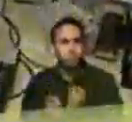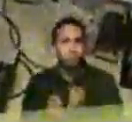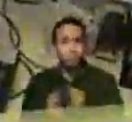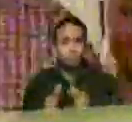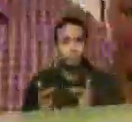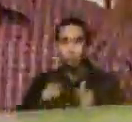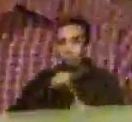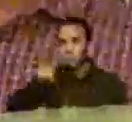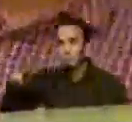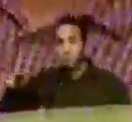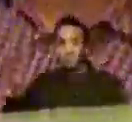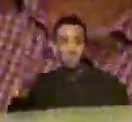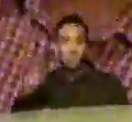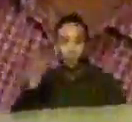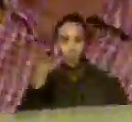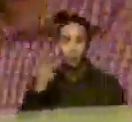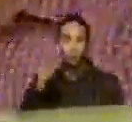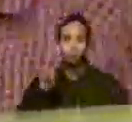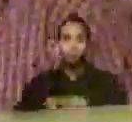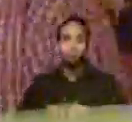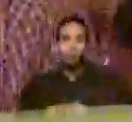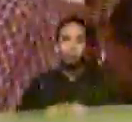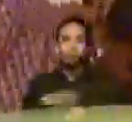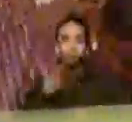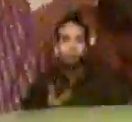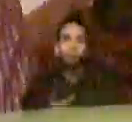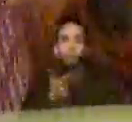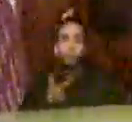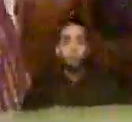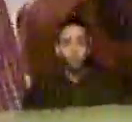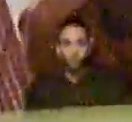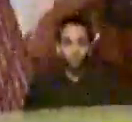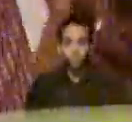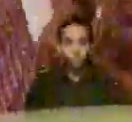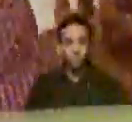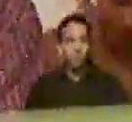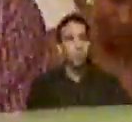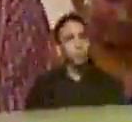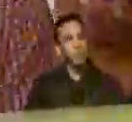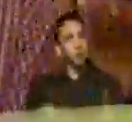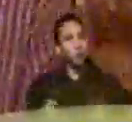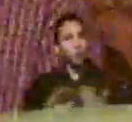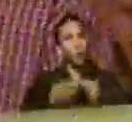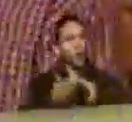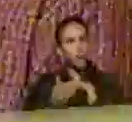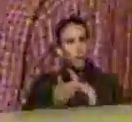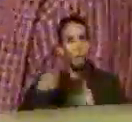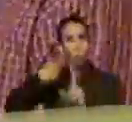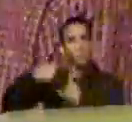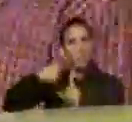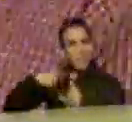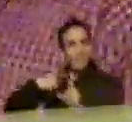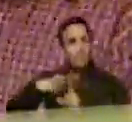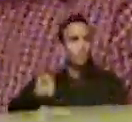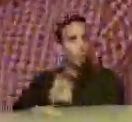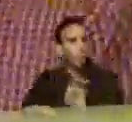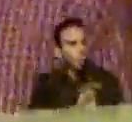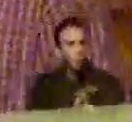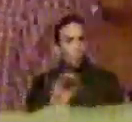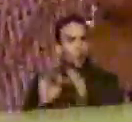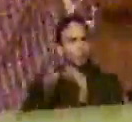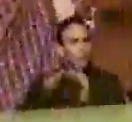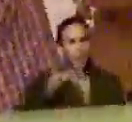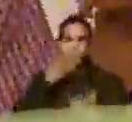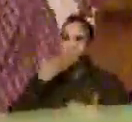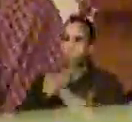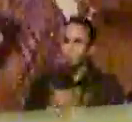la sobreexposición a esta tecnología. Sin embargo, confían en que el impacto comunitario será positivo y dan la bienvenida a la gama de